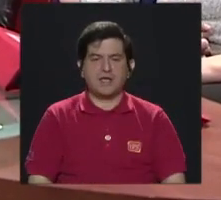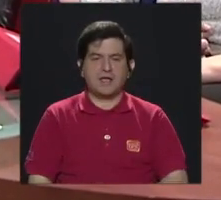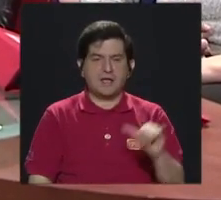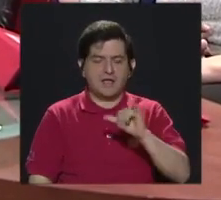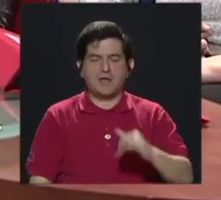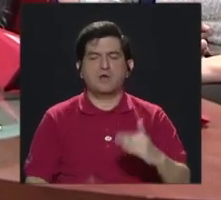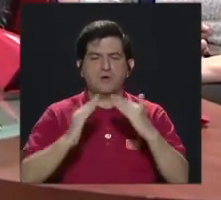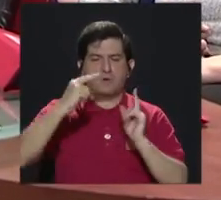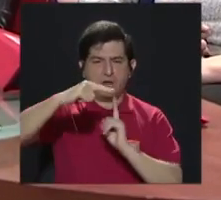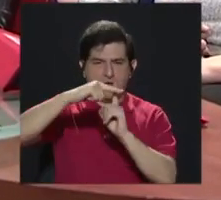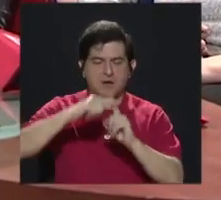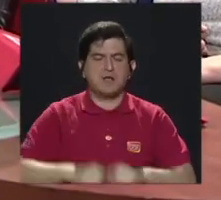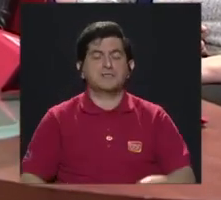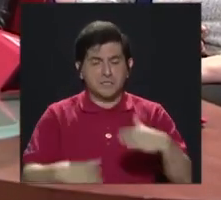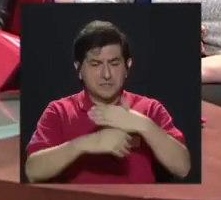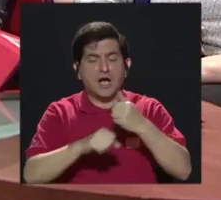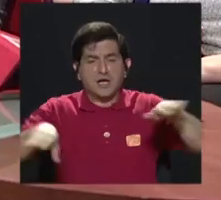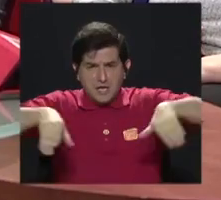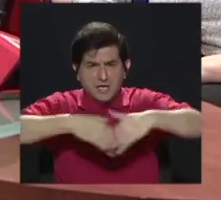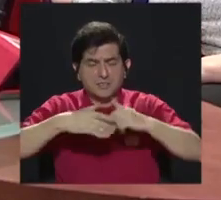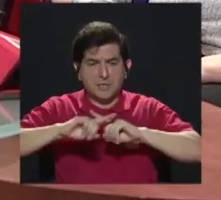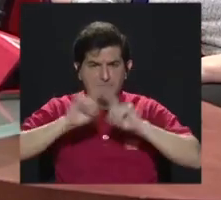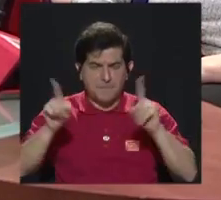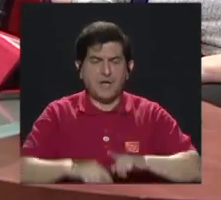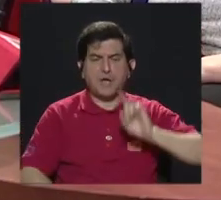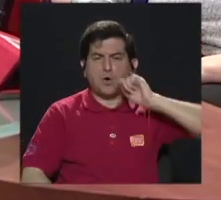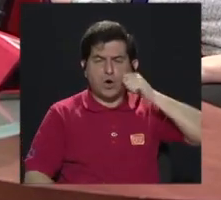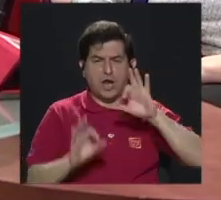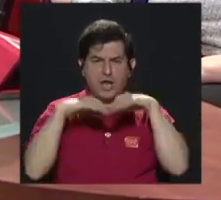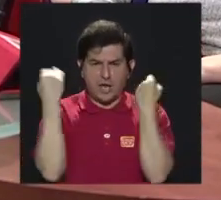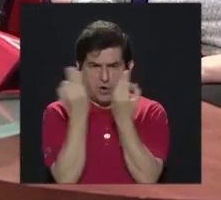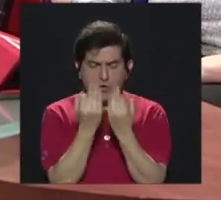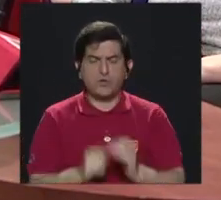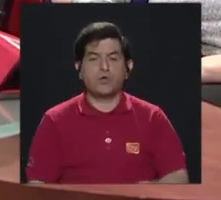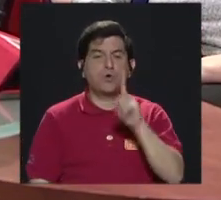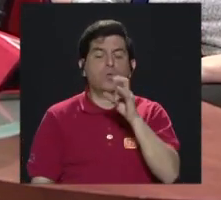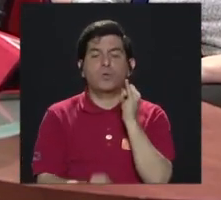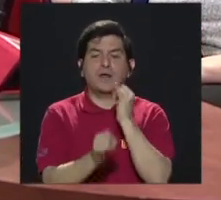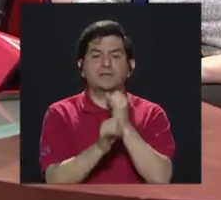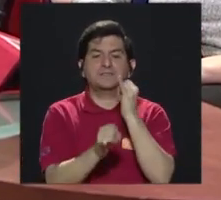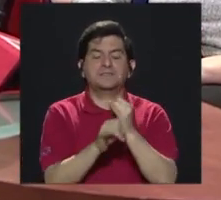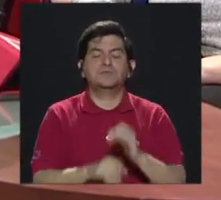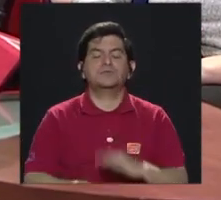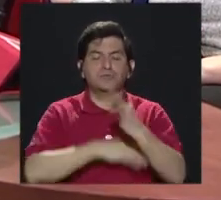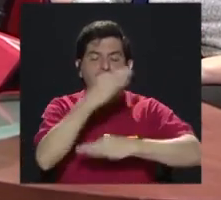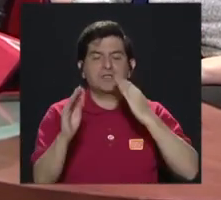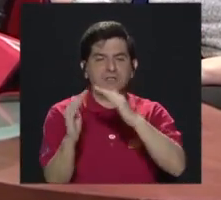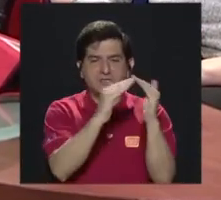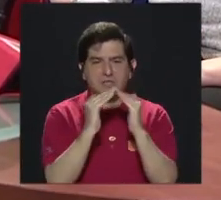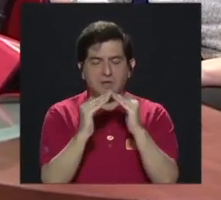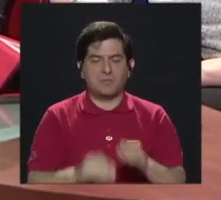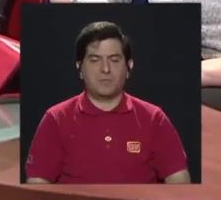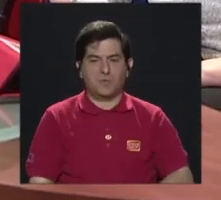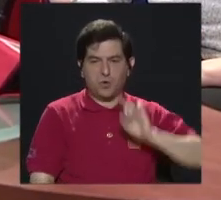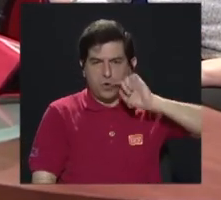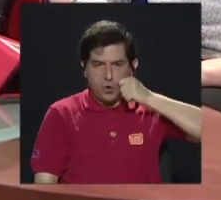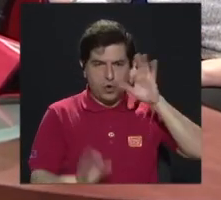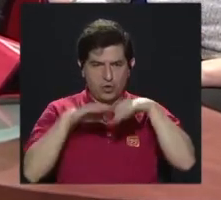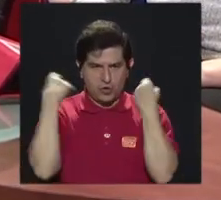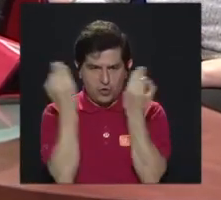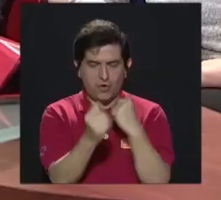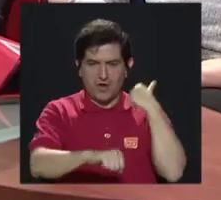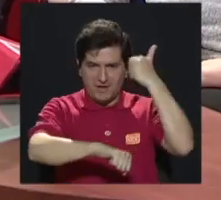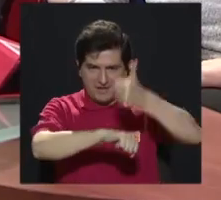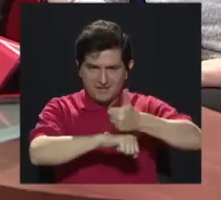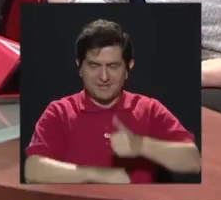también tienen sus matrimonios, pero, o sea, si hablamos de términos de código familia, es una institución civil. Y inclusive el código de, pues, de familia